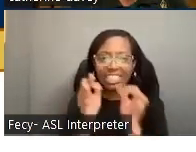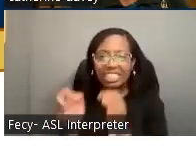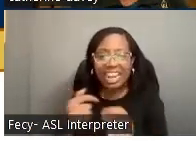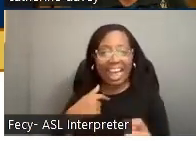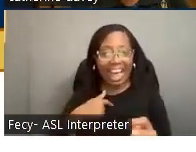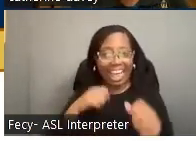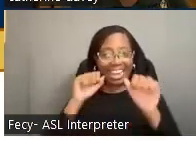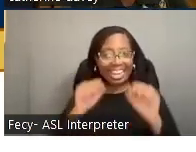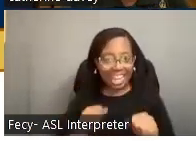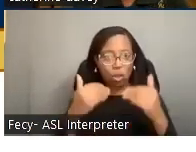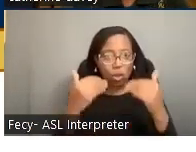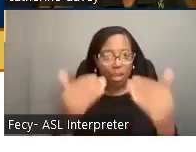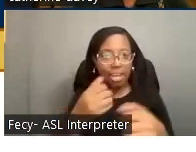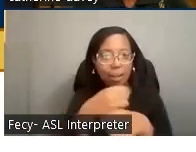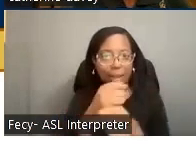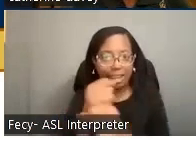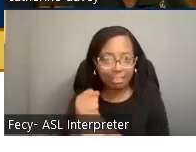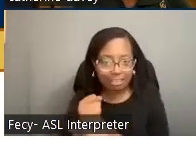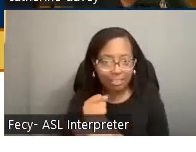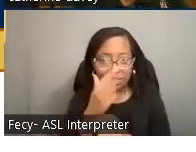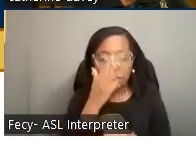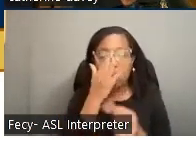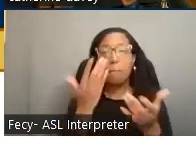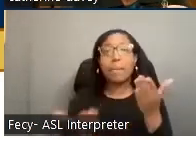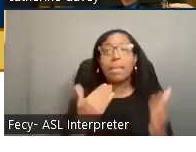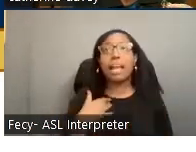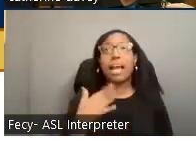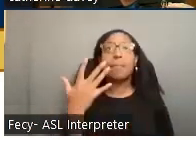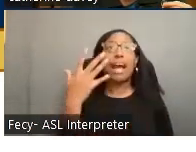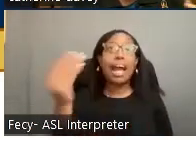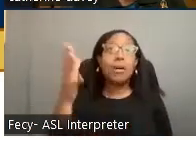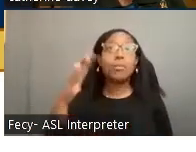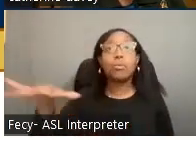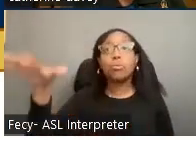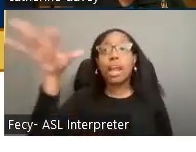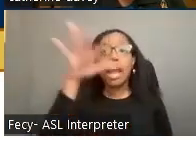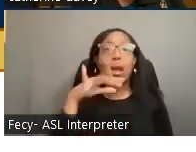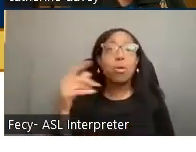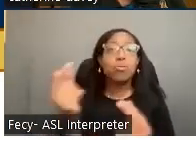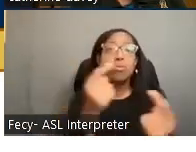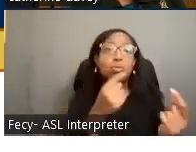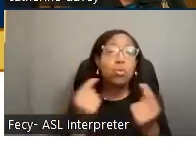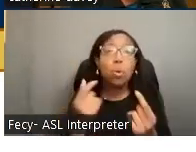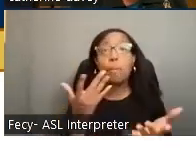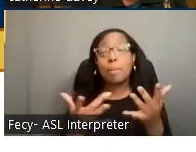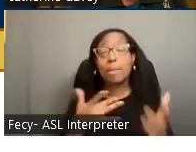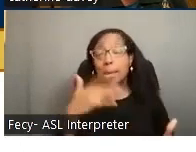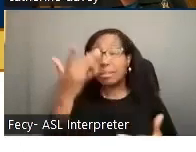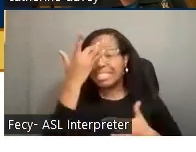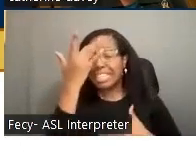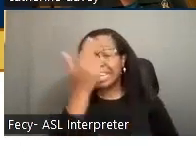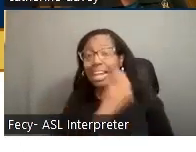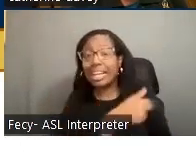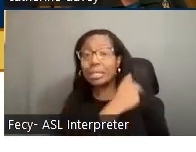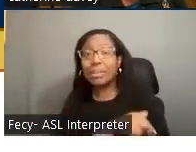me, and that Básicamente could be a está trip around the world doing something suplimentándome. fabulous, Por ejemplo, tal vez or estoy maybe en I'm el sick mundo in the viajando, haciendo algo hospital increíble.